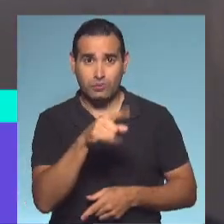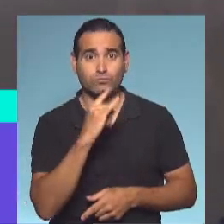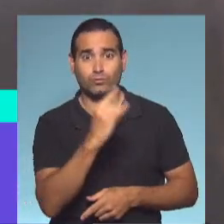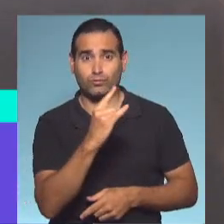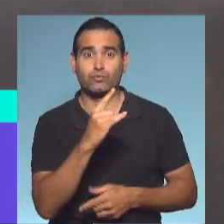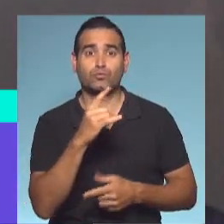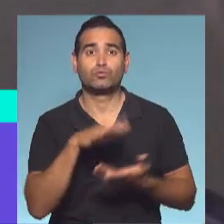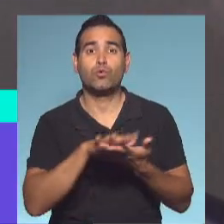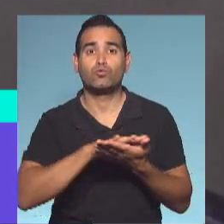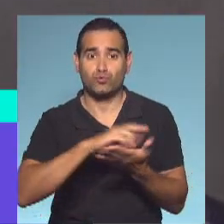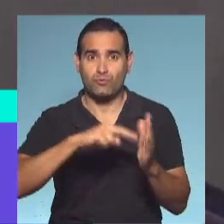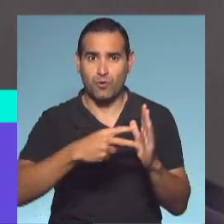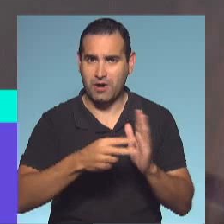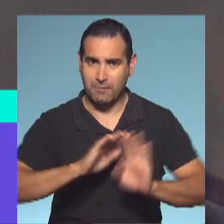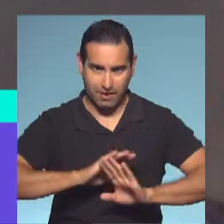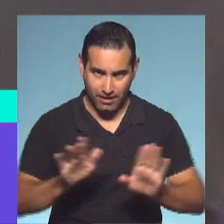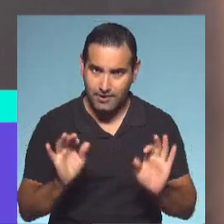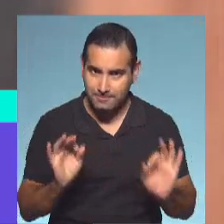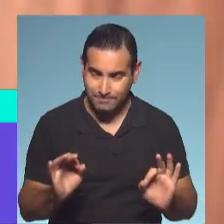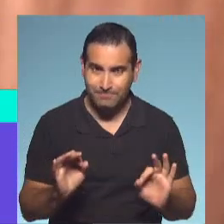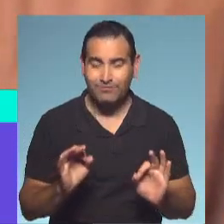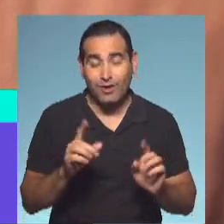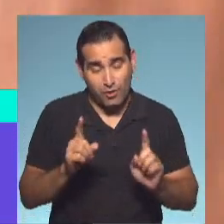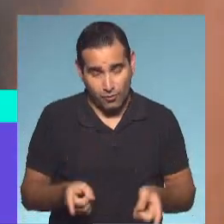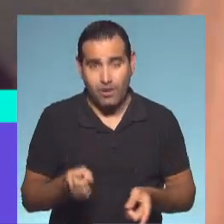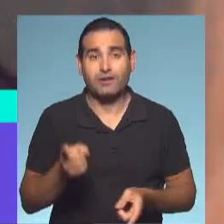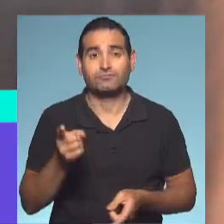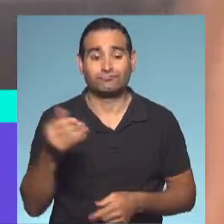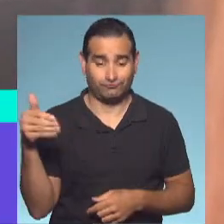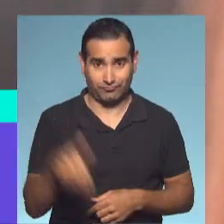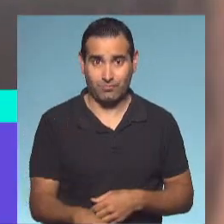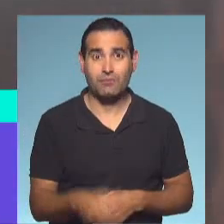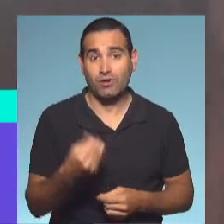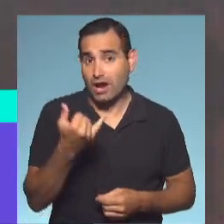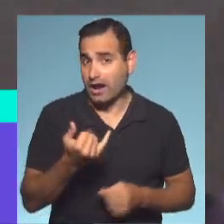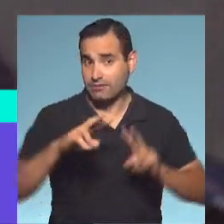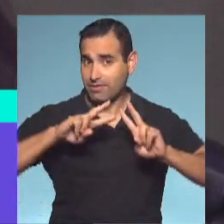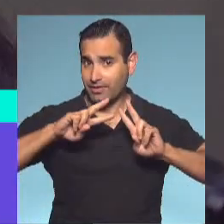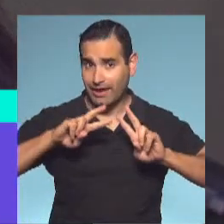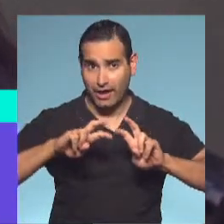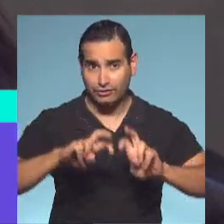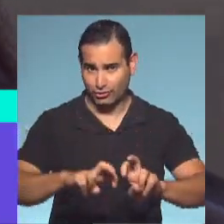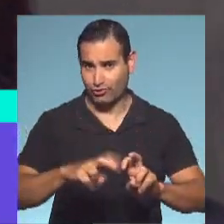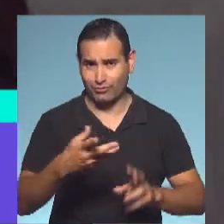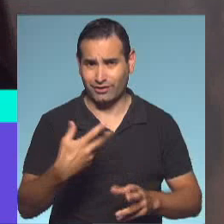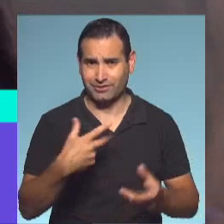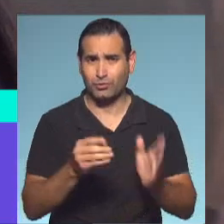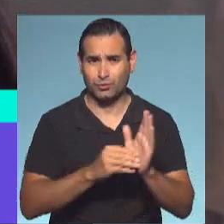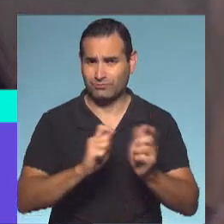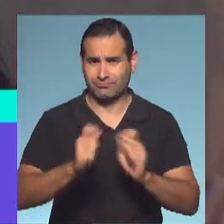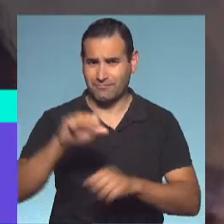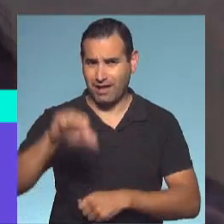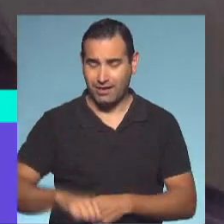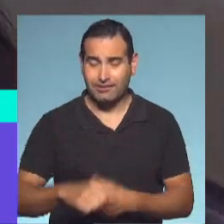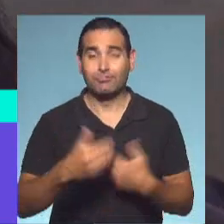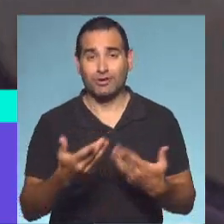problema que dio origen a esto, igual venimos obviamente porque hay una investigación por la irregularidad de la asignación de turnos, así que vengo a